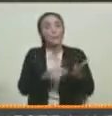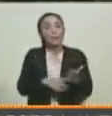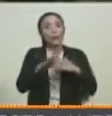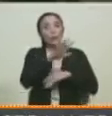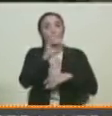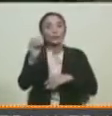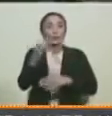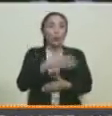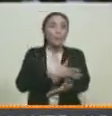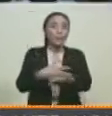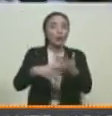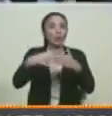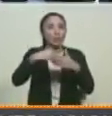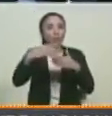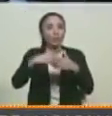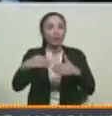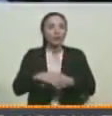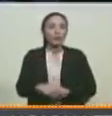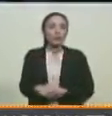de dólares secuestrados.